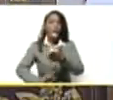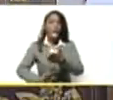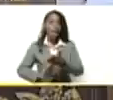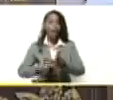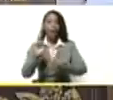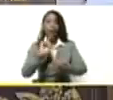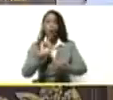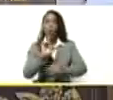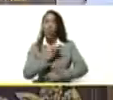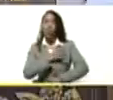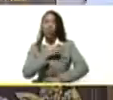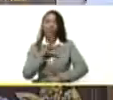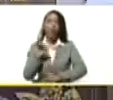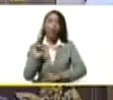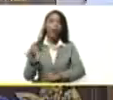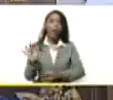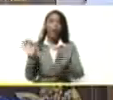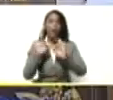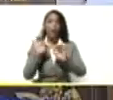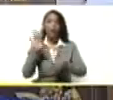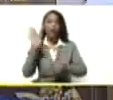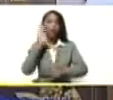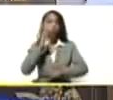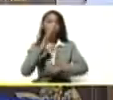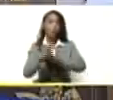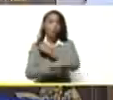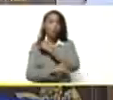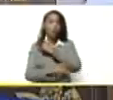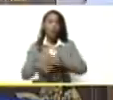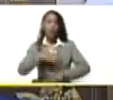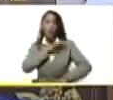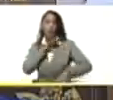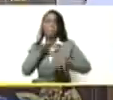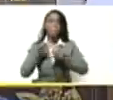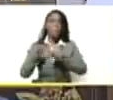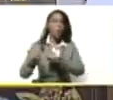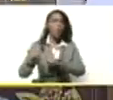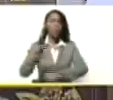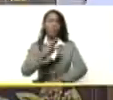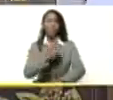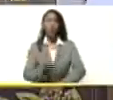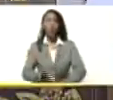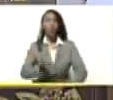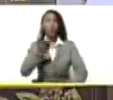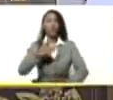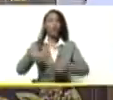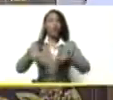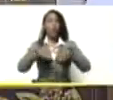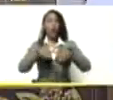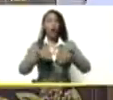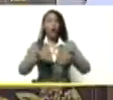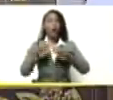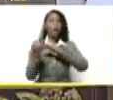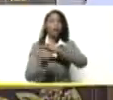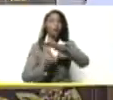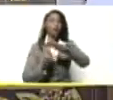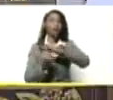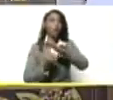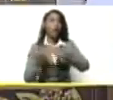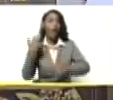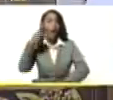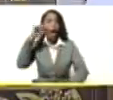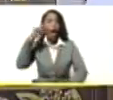y la última efe presidente tiene que ver con las ferias donde nuestros emprendedores pueden mostrar todo ese talento toda esa capacidad yo